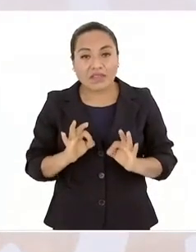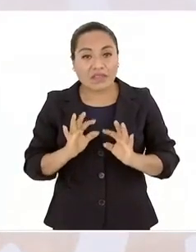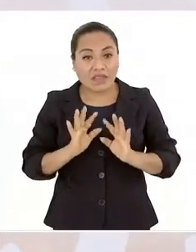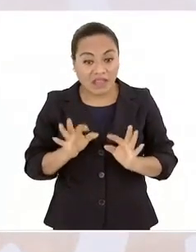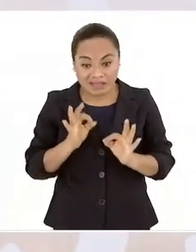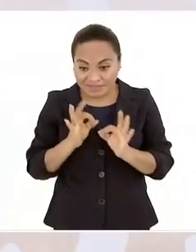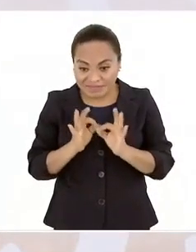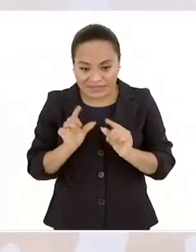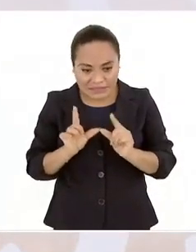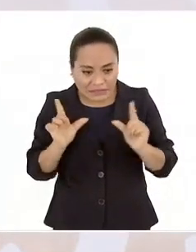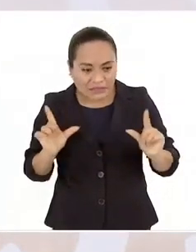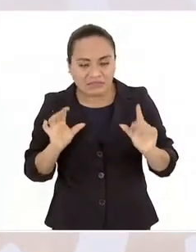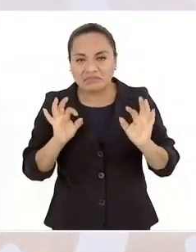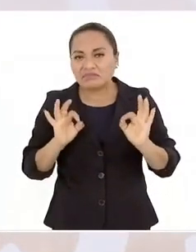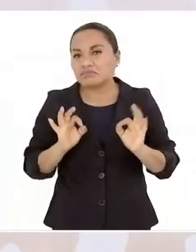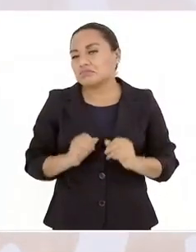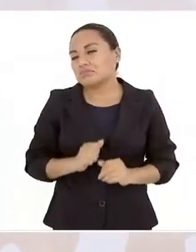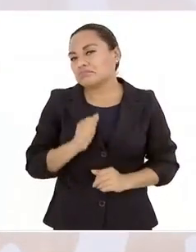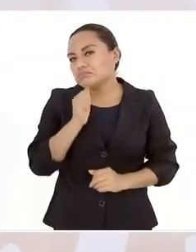concretarse,